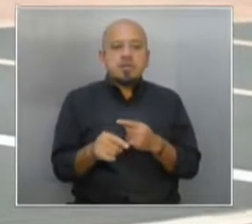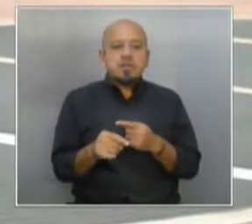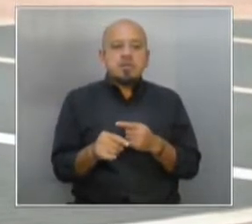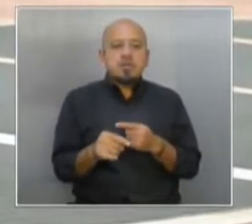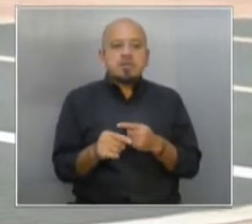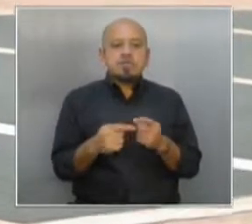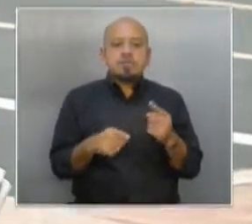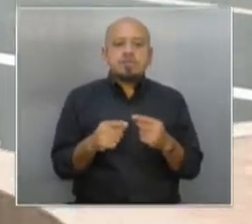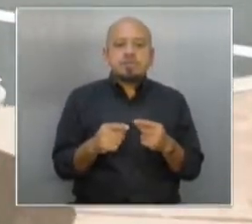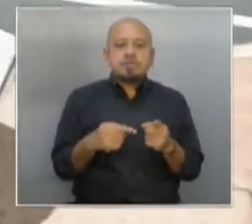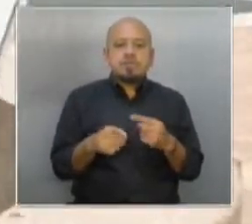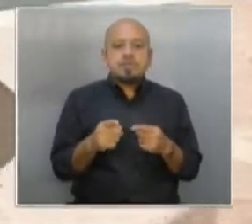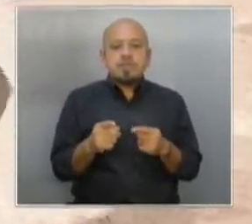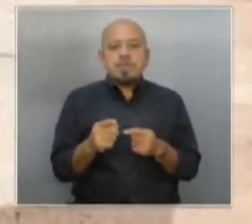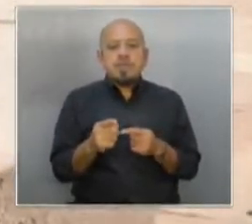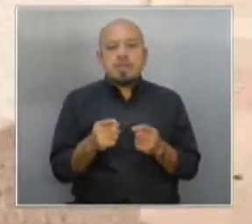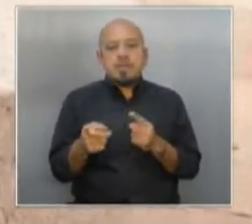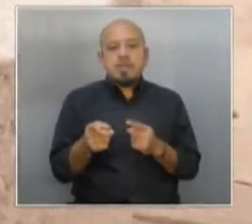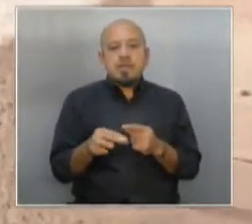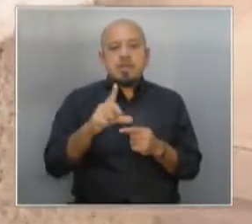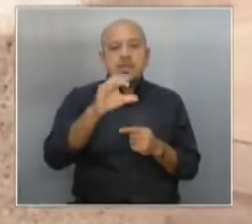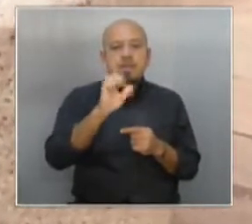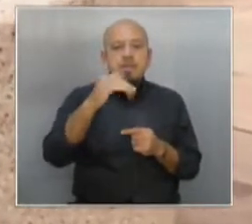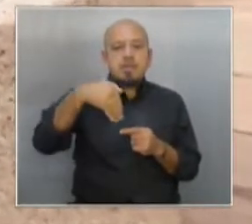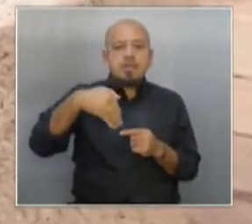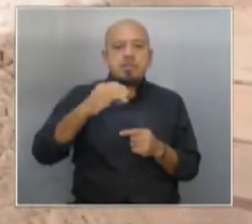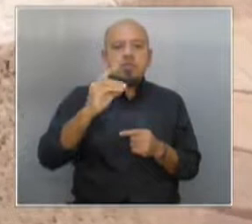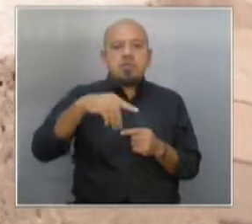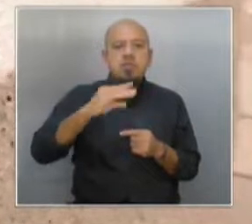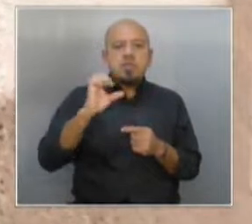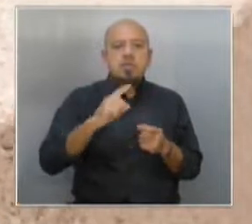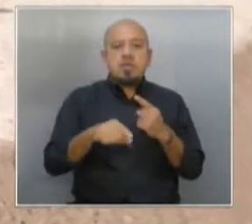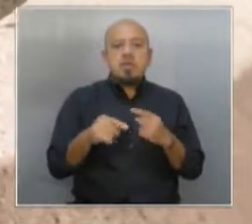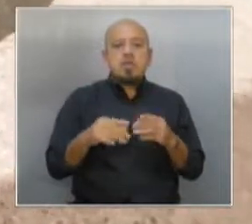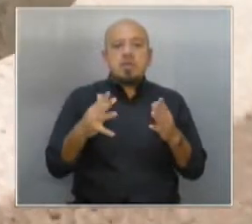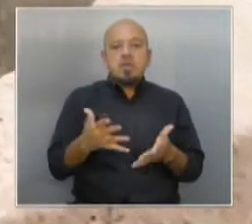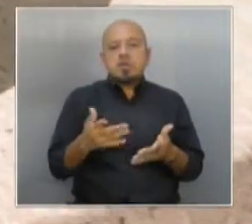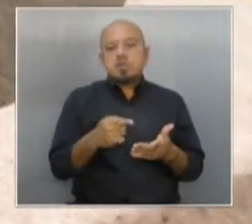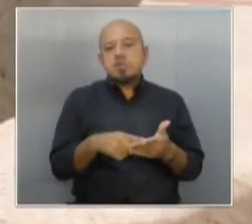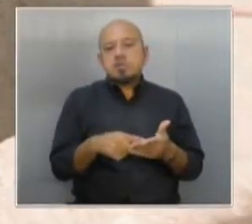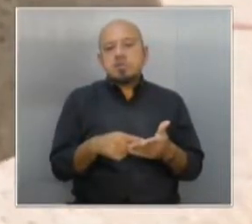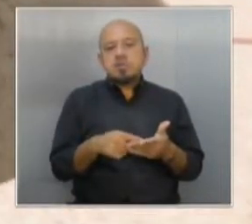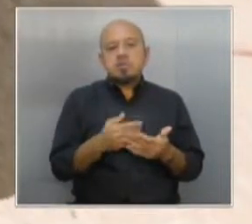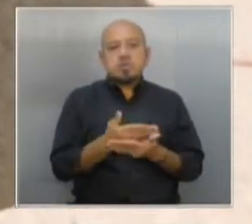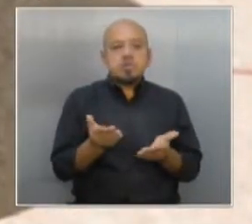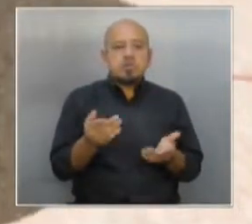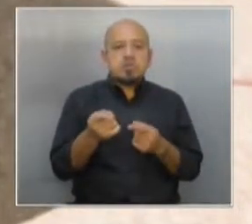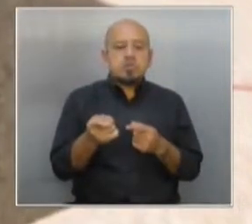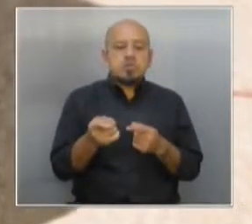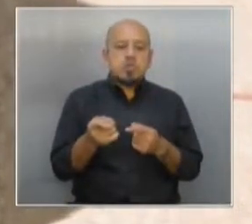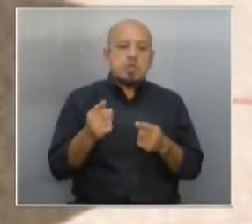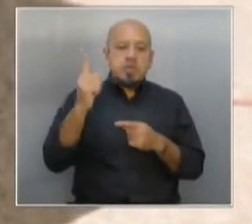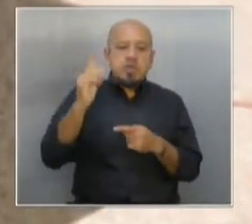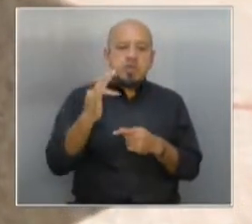conversando ahora. Tiene que ver con la salida de Le Monde Diplomatique, un nuevo, bueno, suplemento que tiene su origen